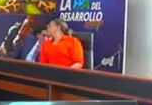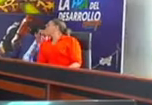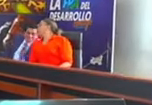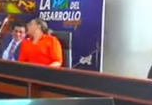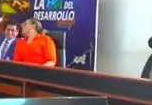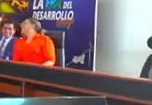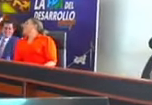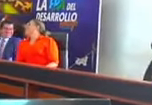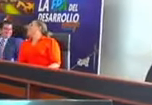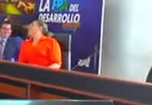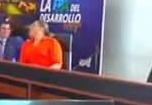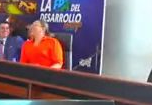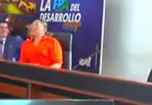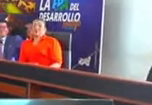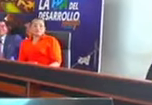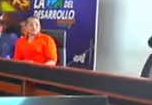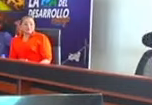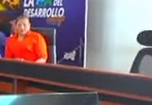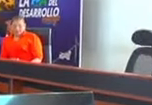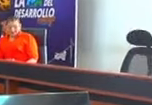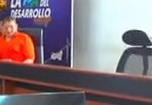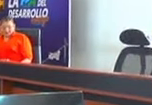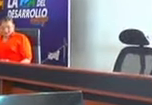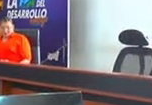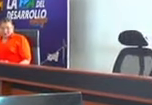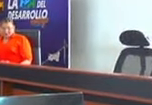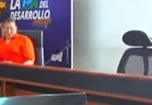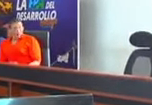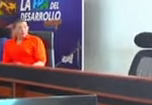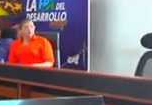y... Como dijo el compañero, difícil,